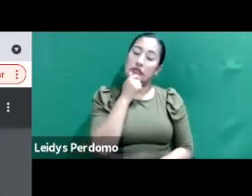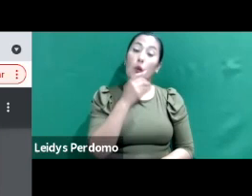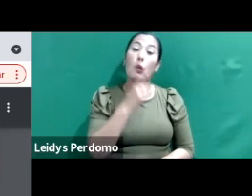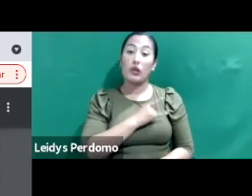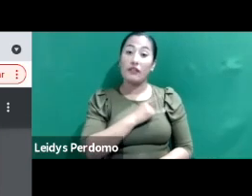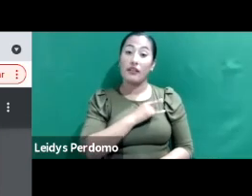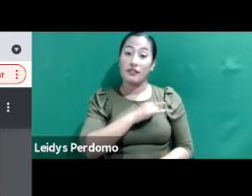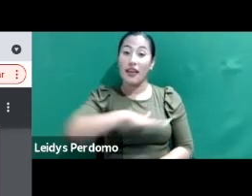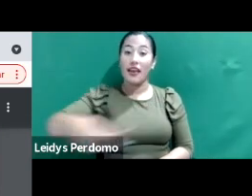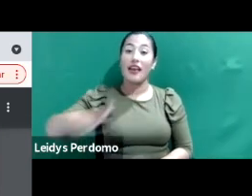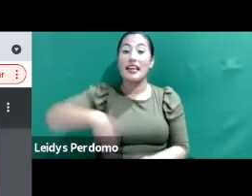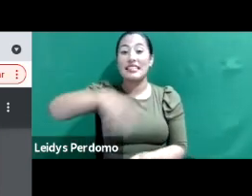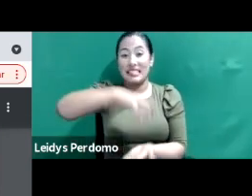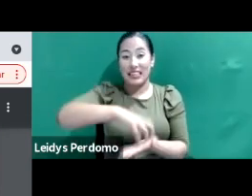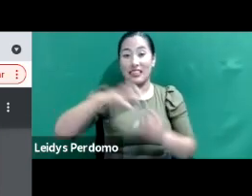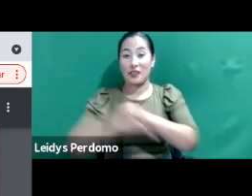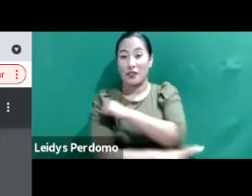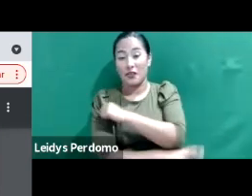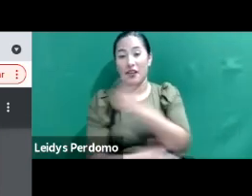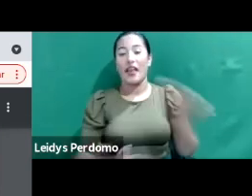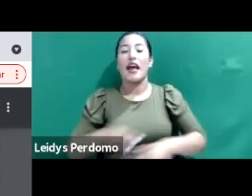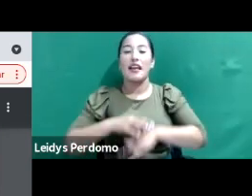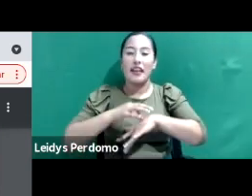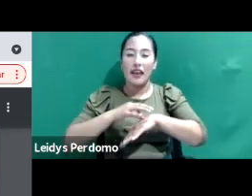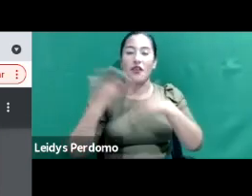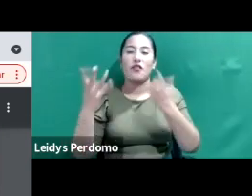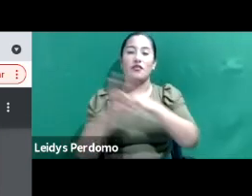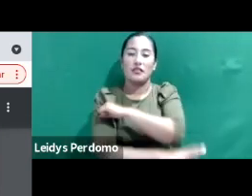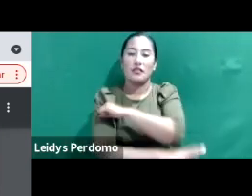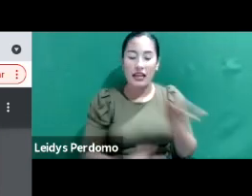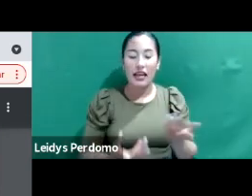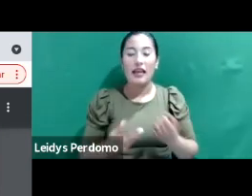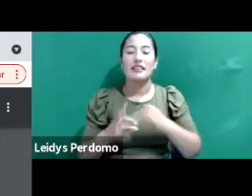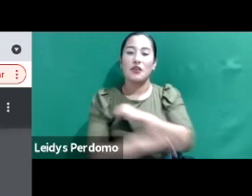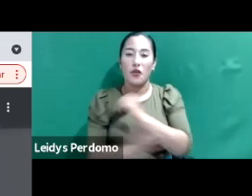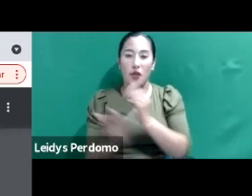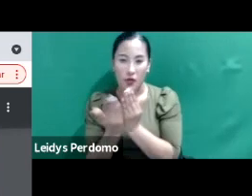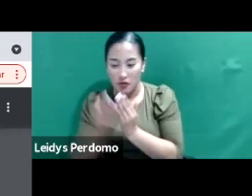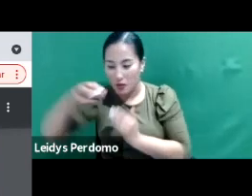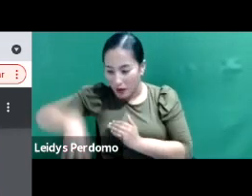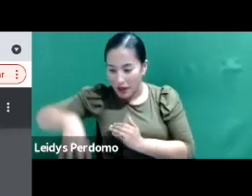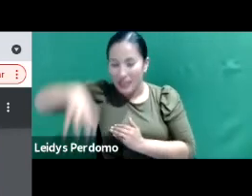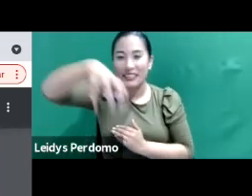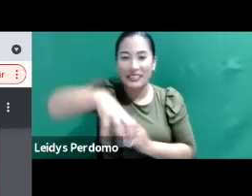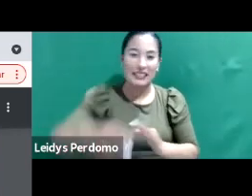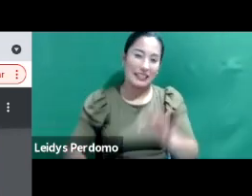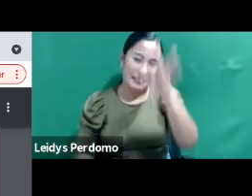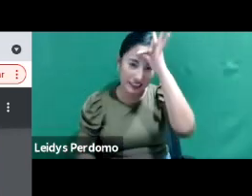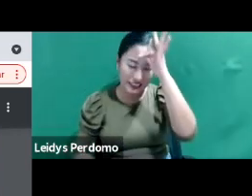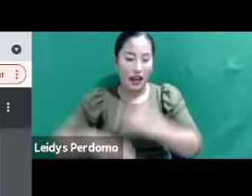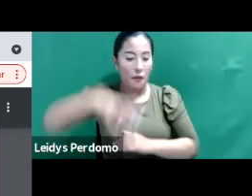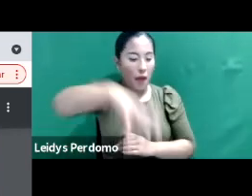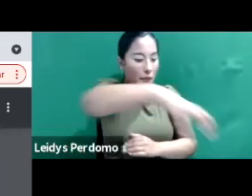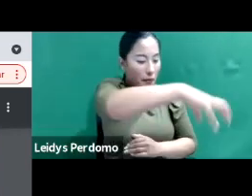soñar. Tenemos un centro de psicología donde tenemos neuropsicología, psicología educativa, tenemos psicología clínica, tenemos, pero